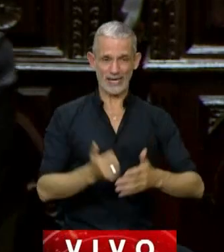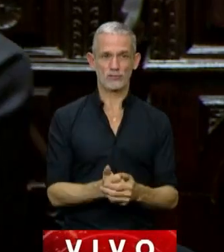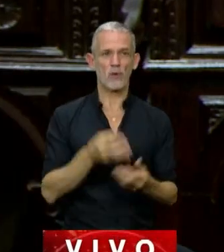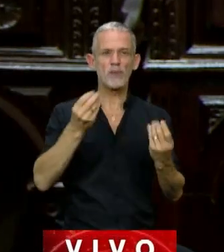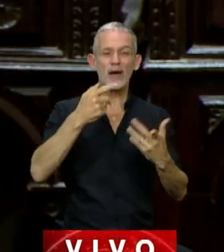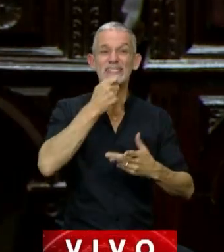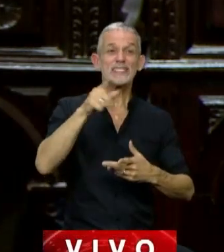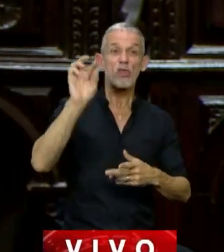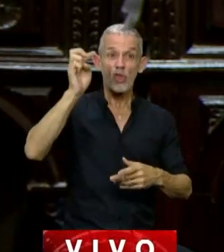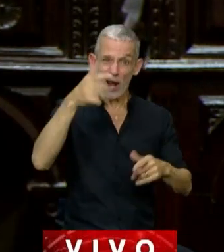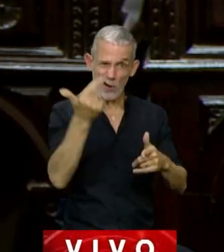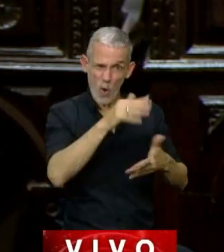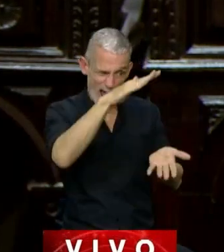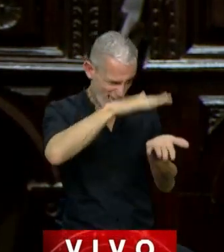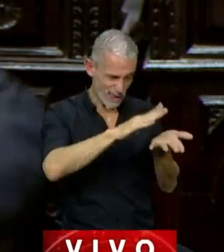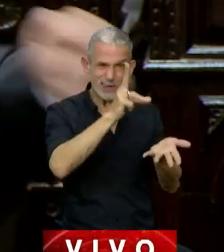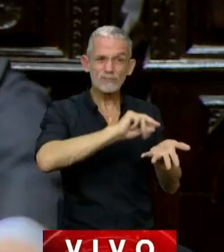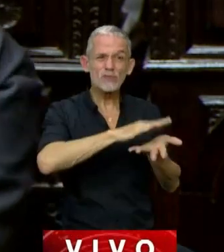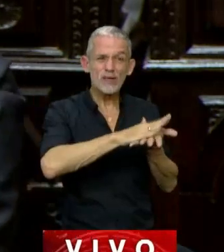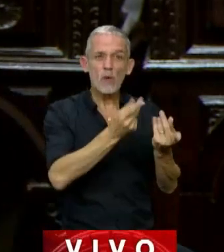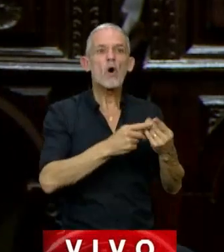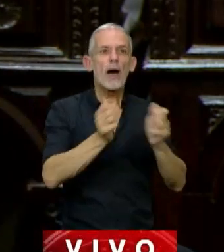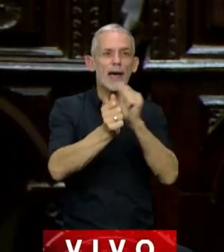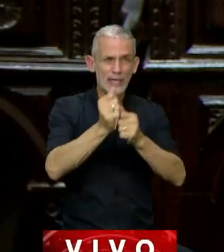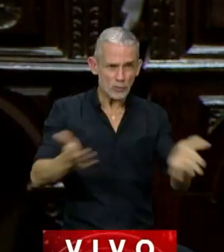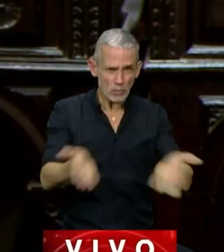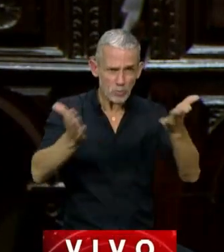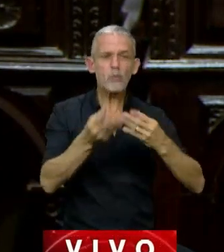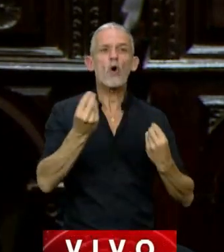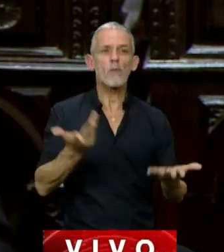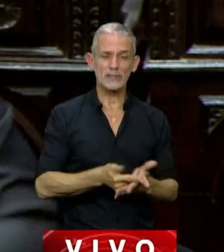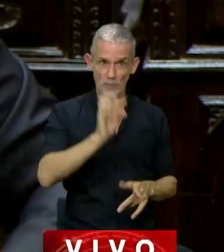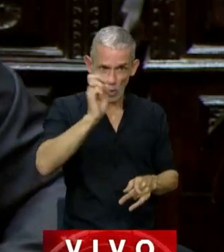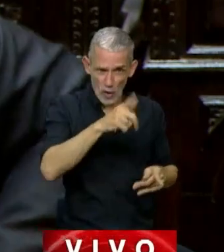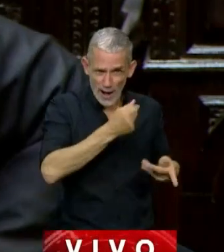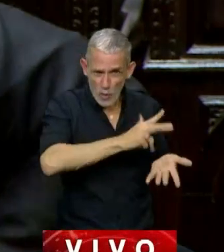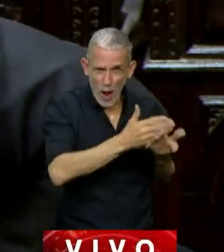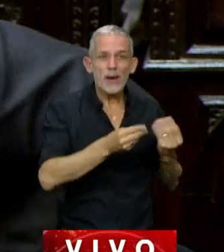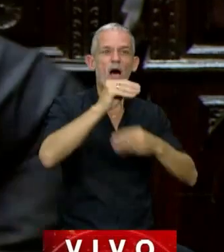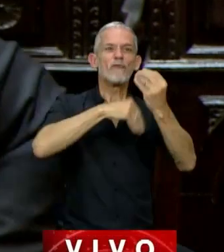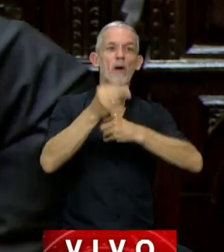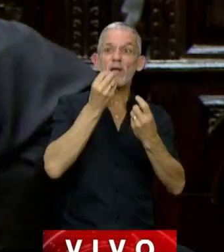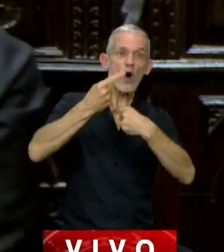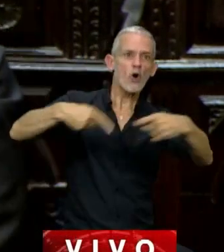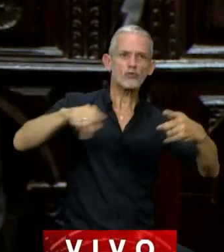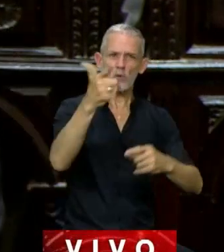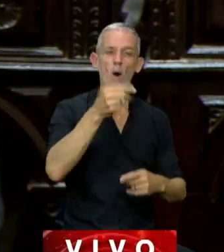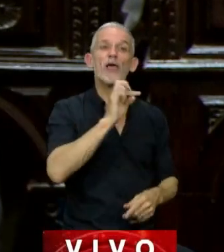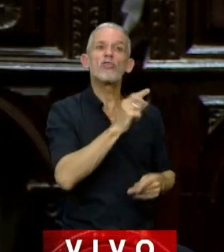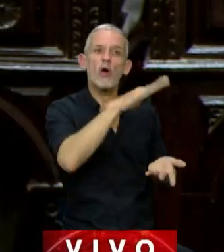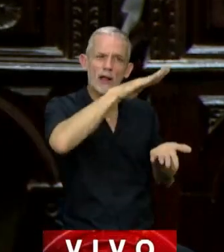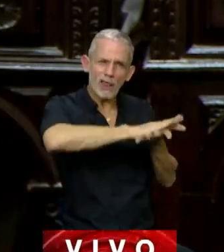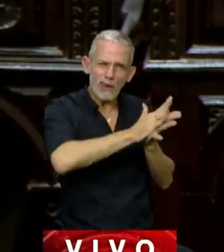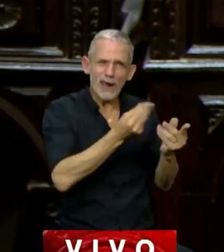definitiva, si no tenemos dólares, no podemos hacer que la industria crezca. Si no hay dólares, las familias no pueden consumir, y si no hay